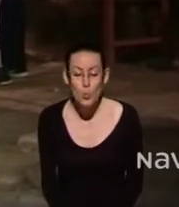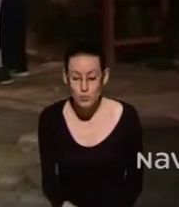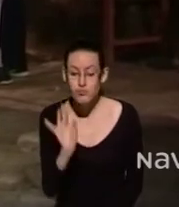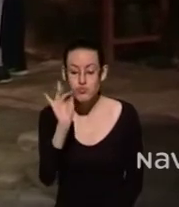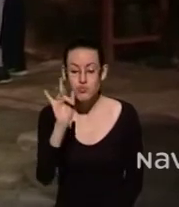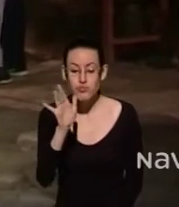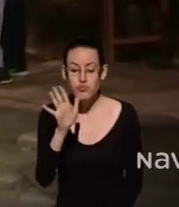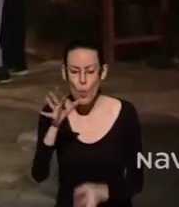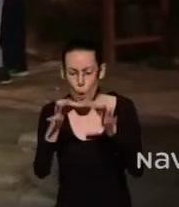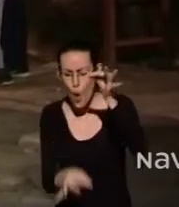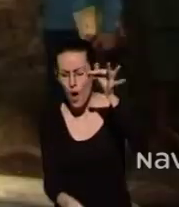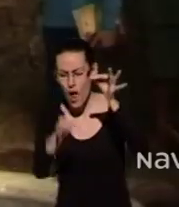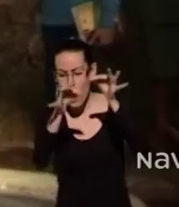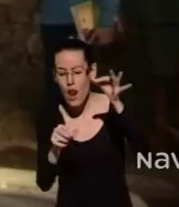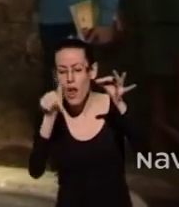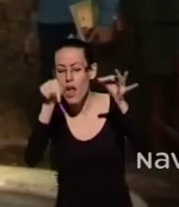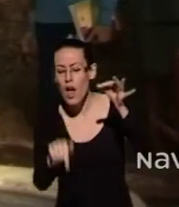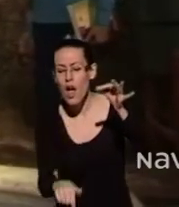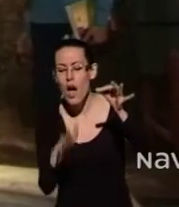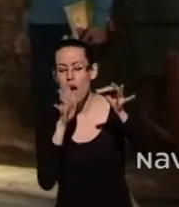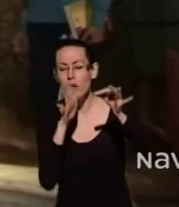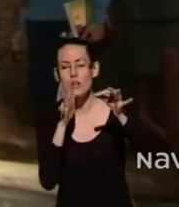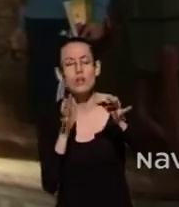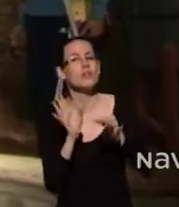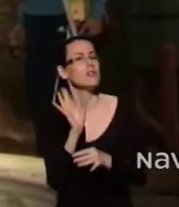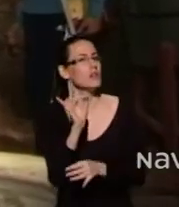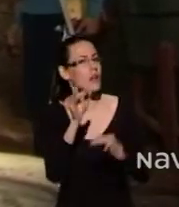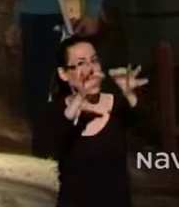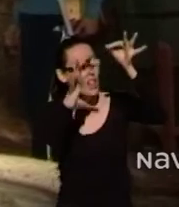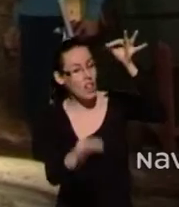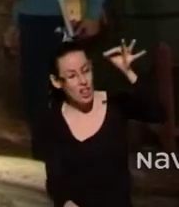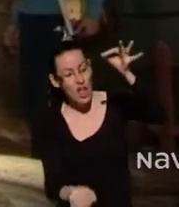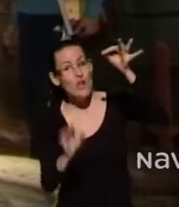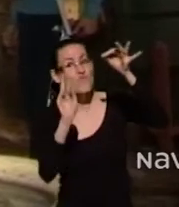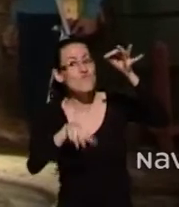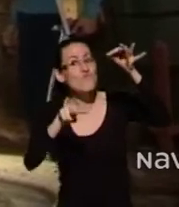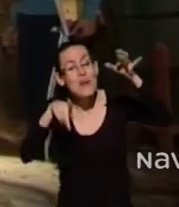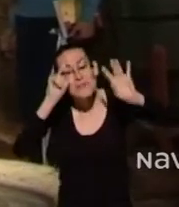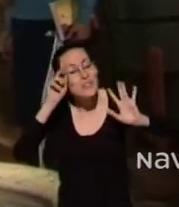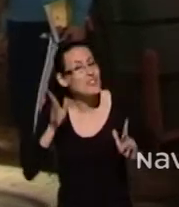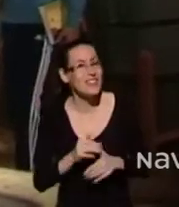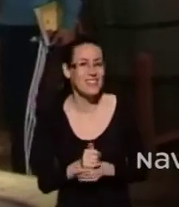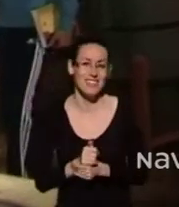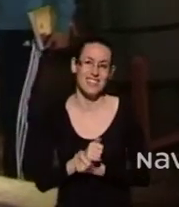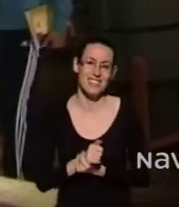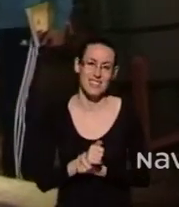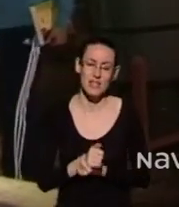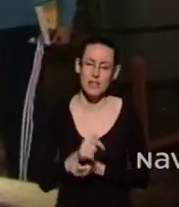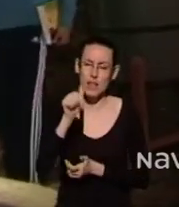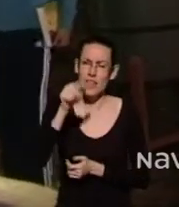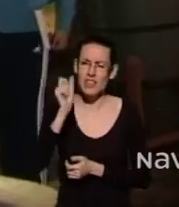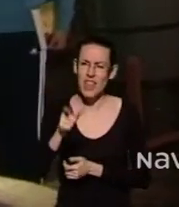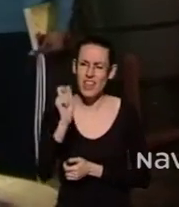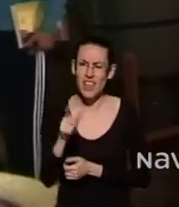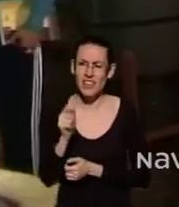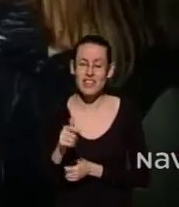tiene muchos metros de profundidad. Mira, eso no lo hemos medido nunca. Dijimos que lo habíamos de medir, pero no lo hemos medido. ¿Y esto era habitual, que hubiese pozos en